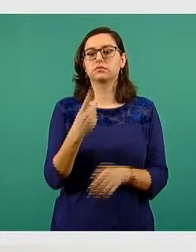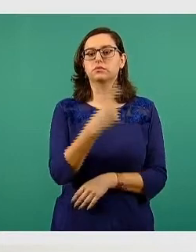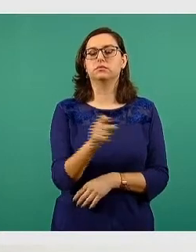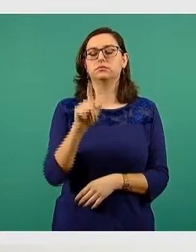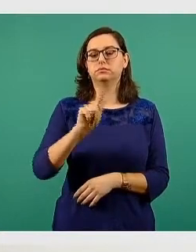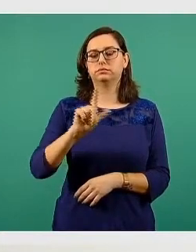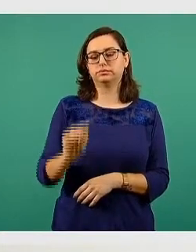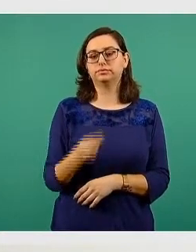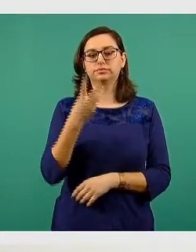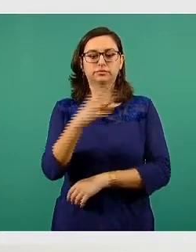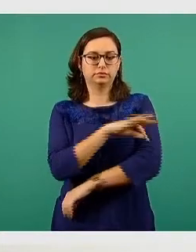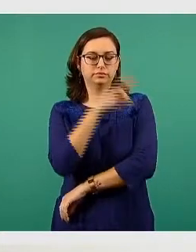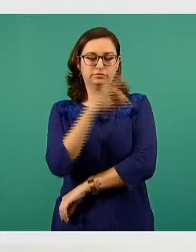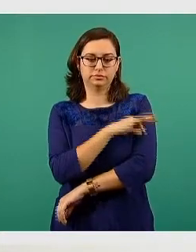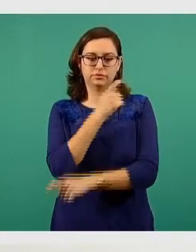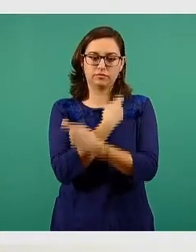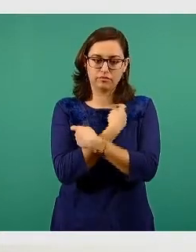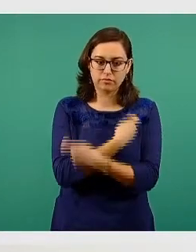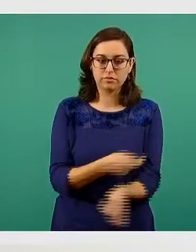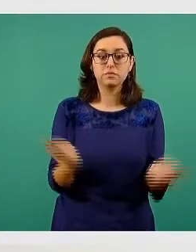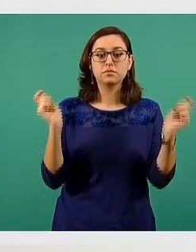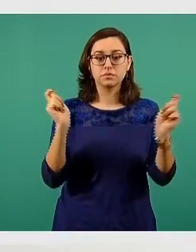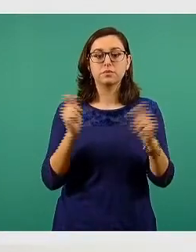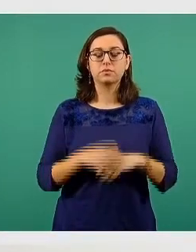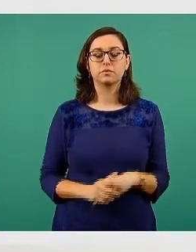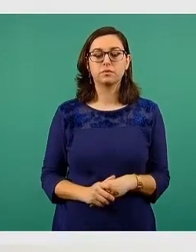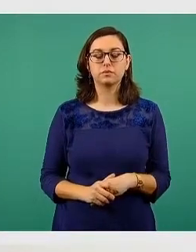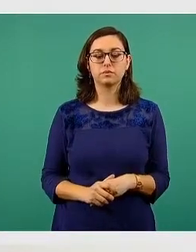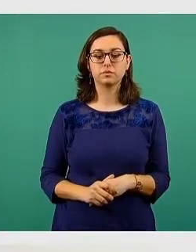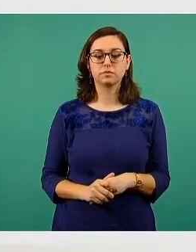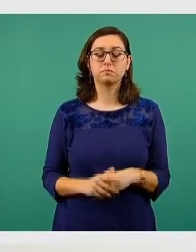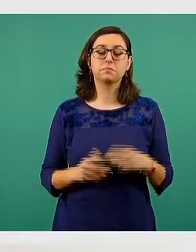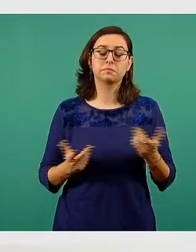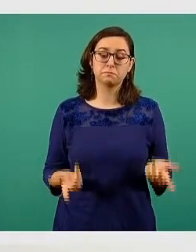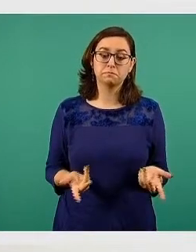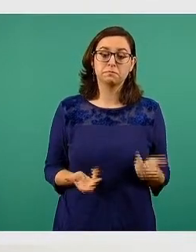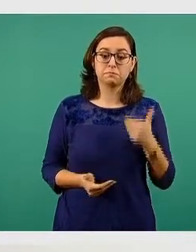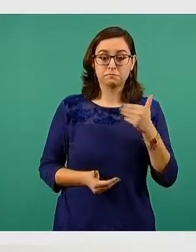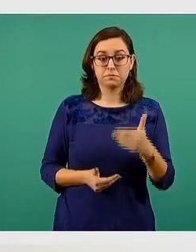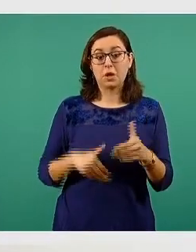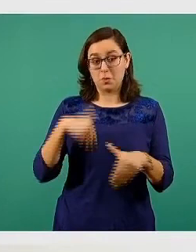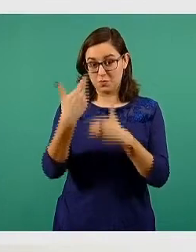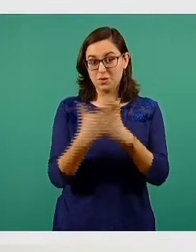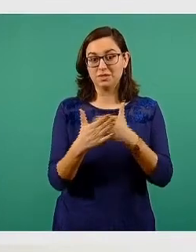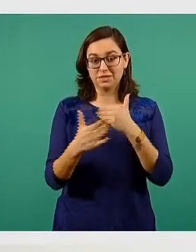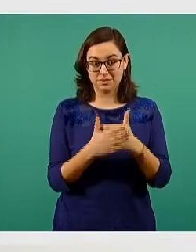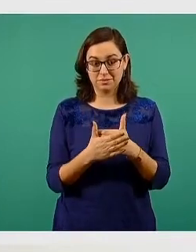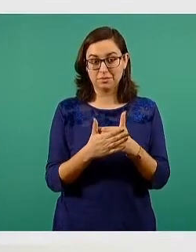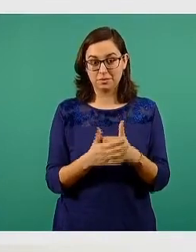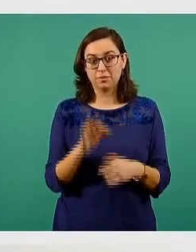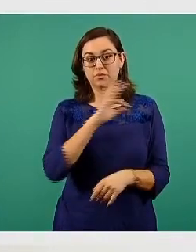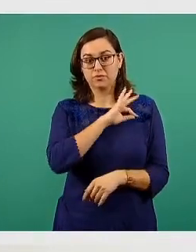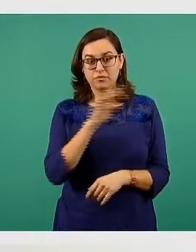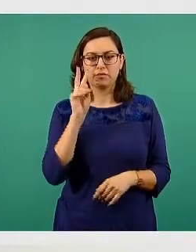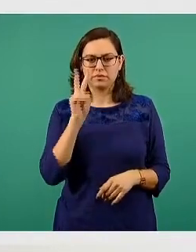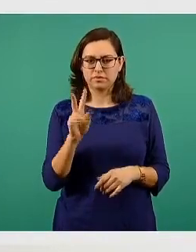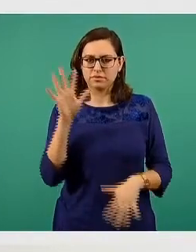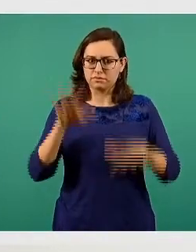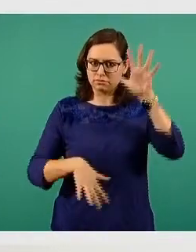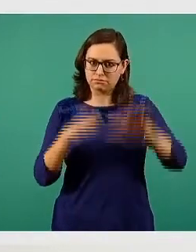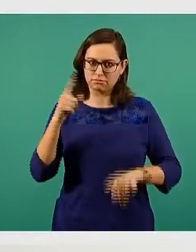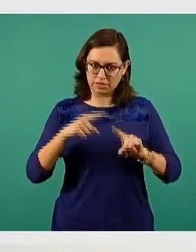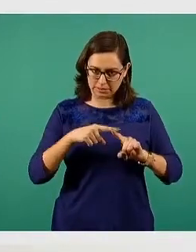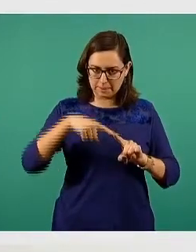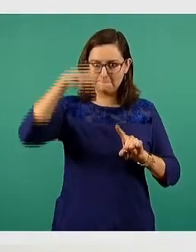294,173 dosis de vacuna. Y seguramente empezaremos a ver cómo se acelera. Vean ustedes en estas pequeñas espigas donde